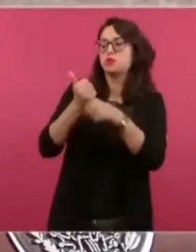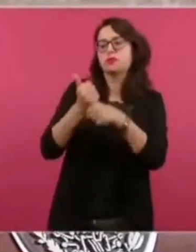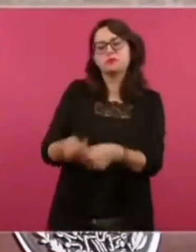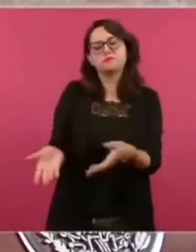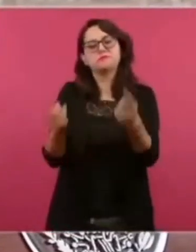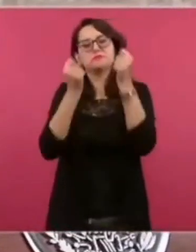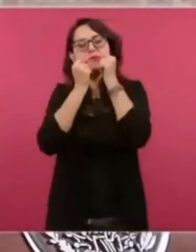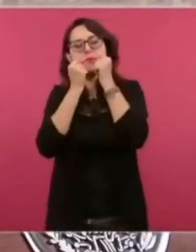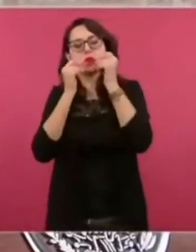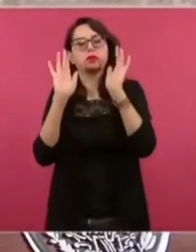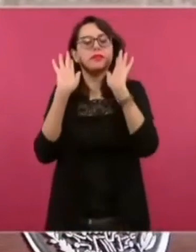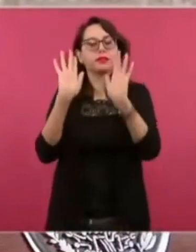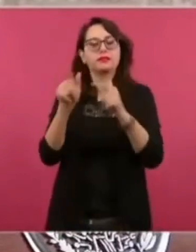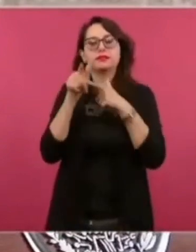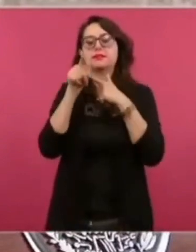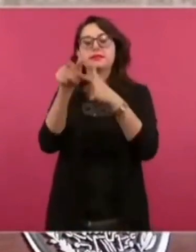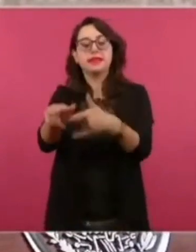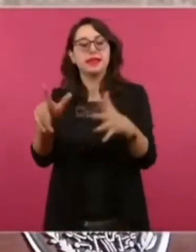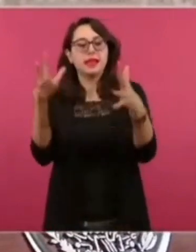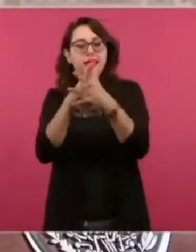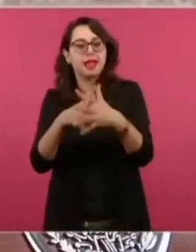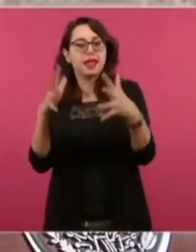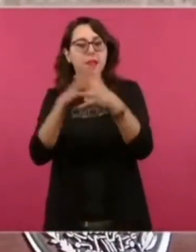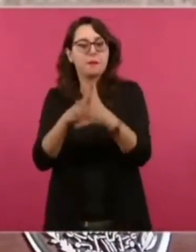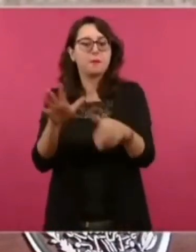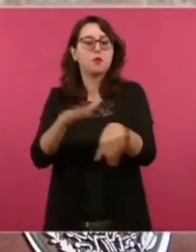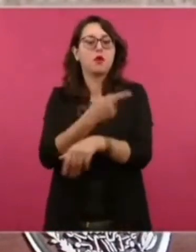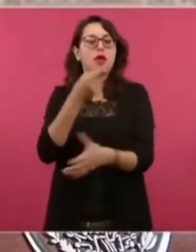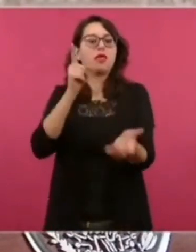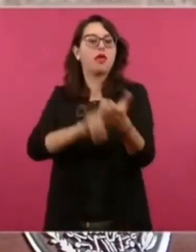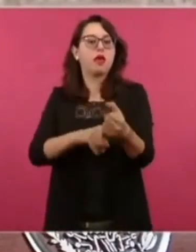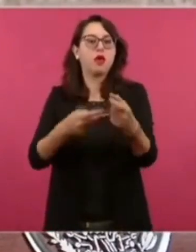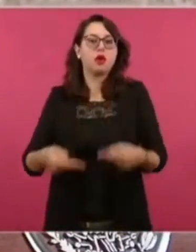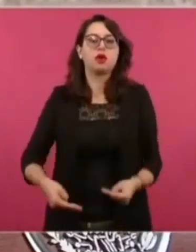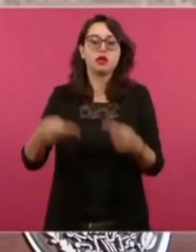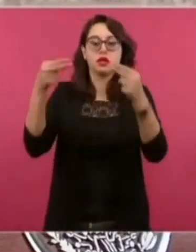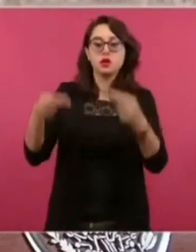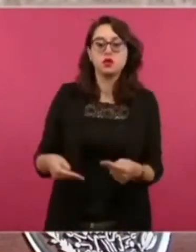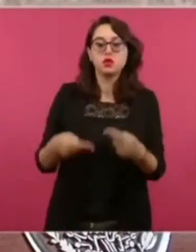que tiene la guerra, que siempre